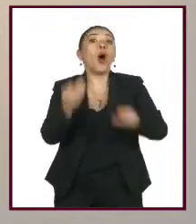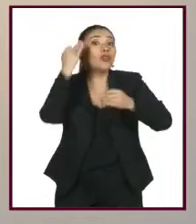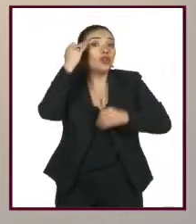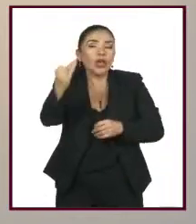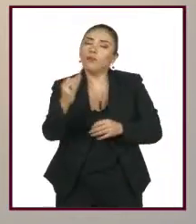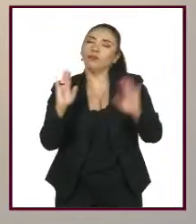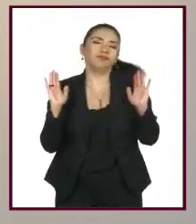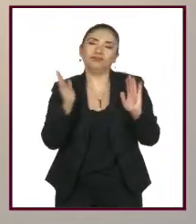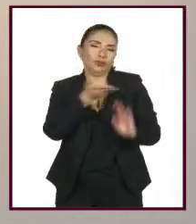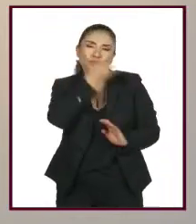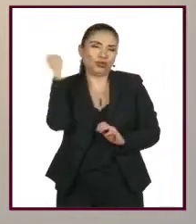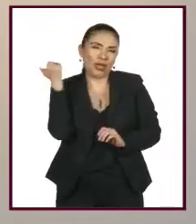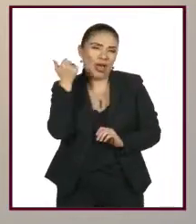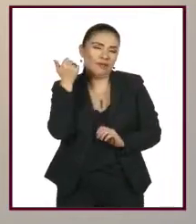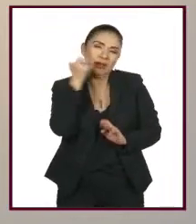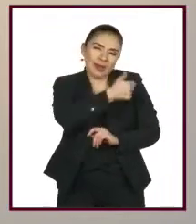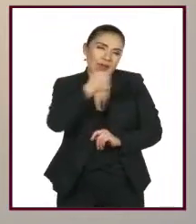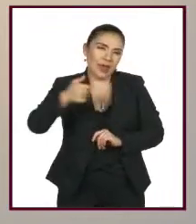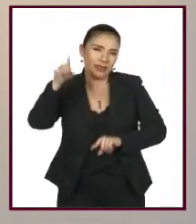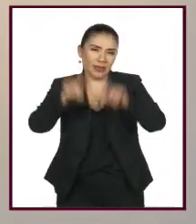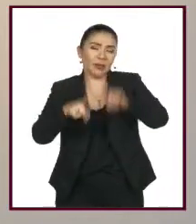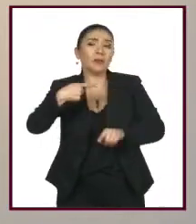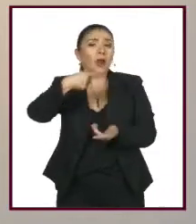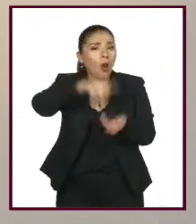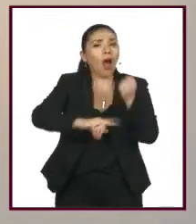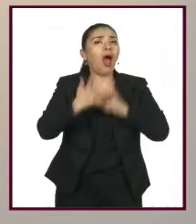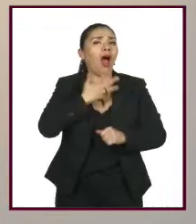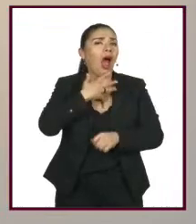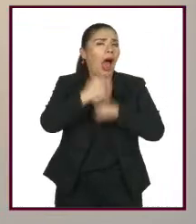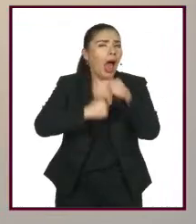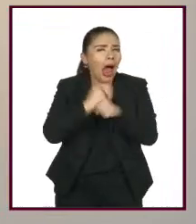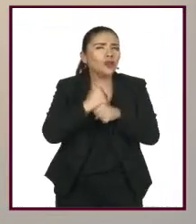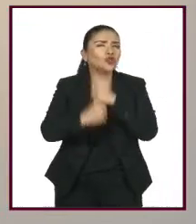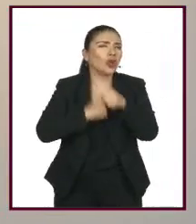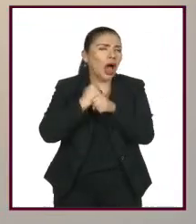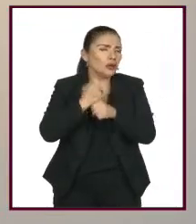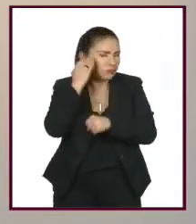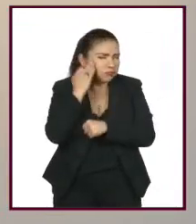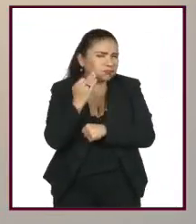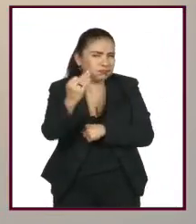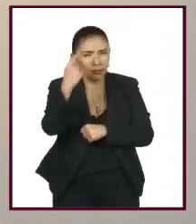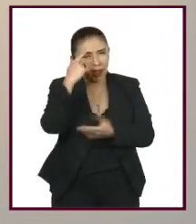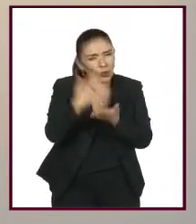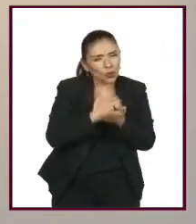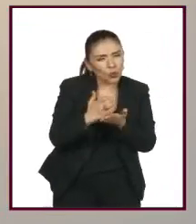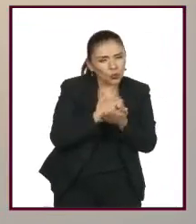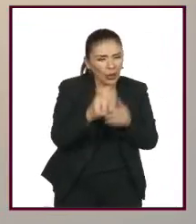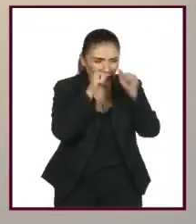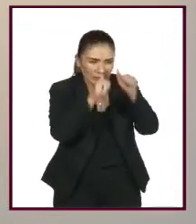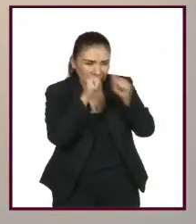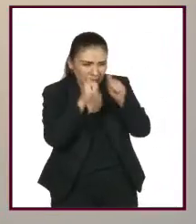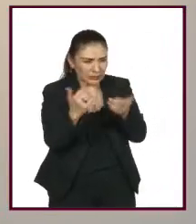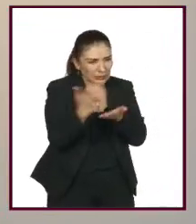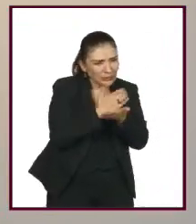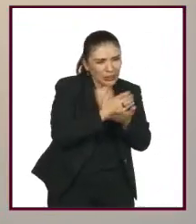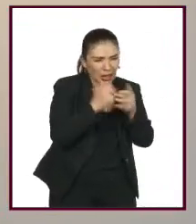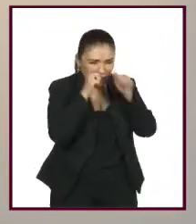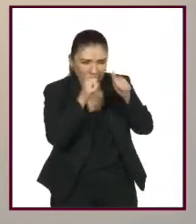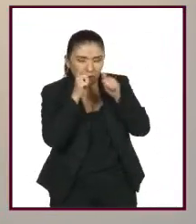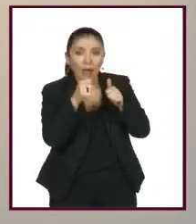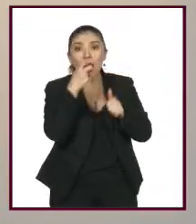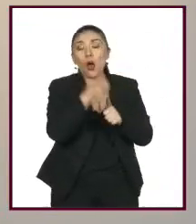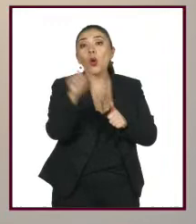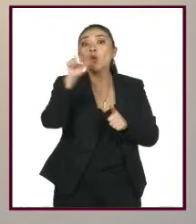pero generalmente implican años de seguimiento, de mucho seguimiento. A lo mejor ya cuando hay una